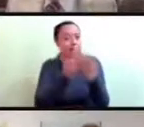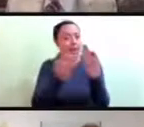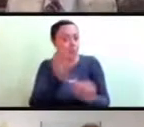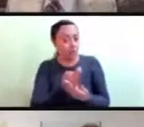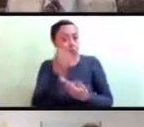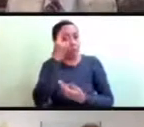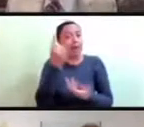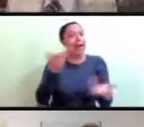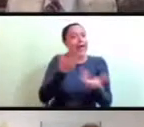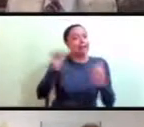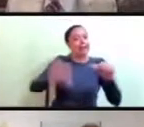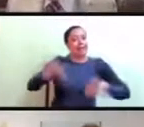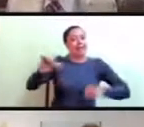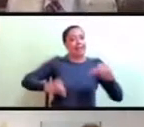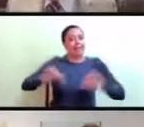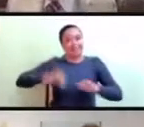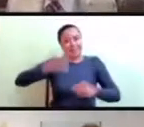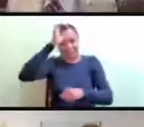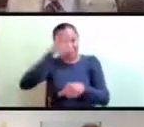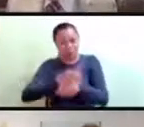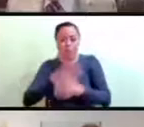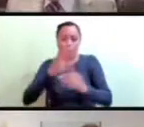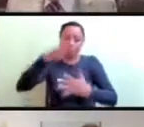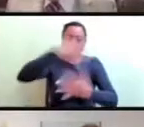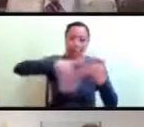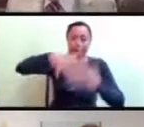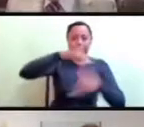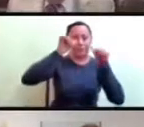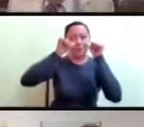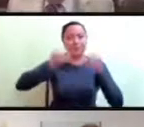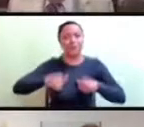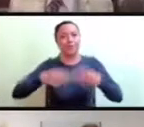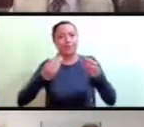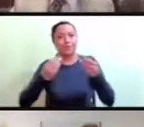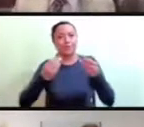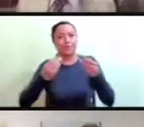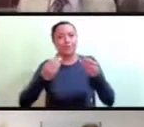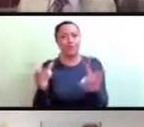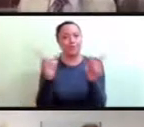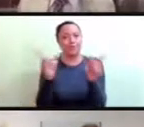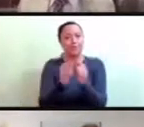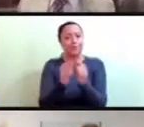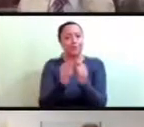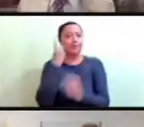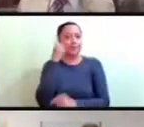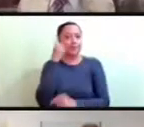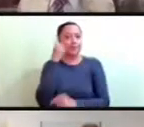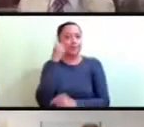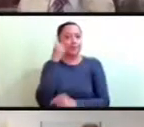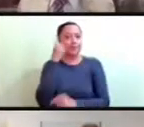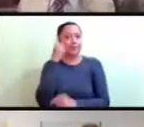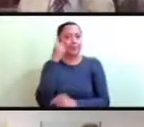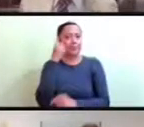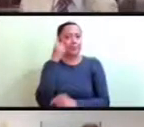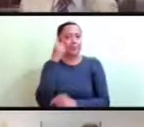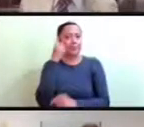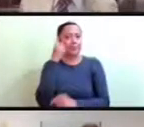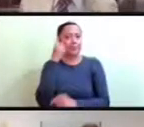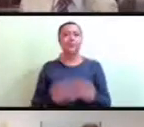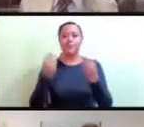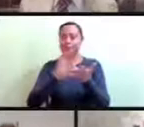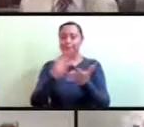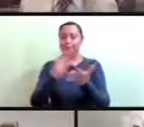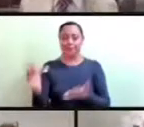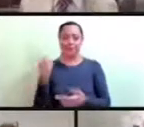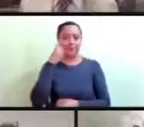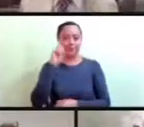de convivencia. Por su atención, muchas gracias. Es cuanto, diputada presidenta. Muchas gracias,